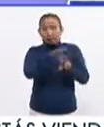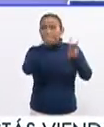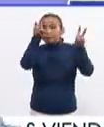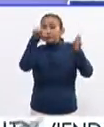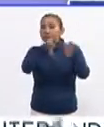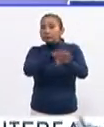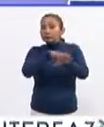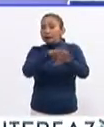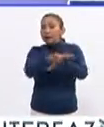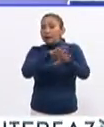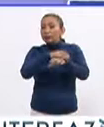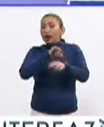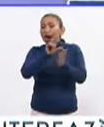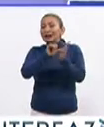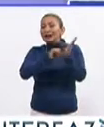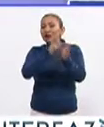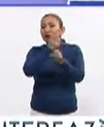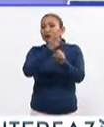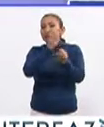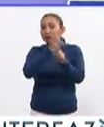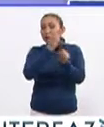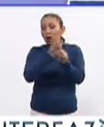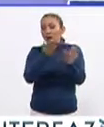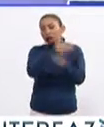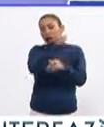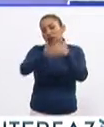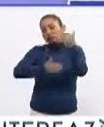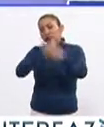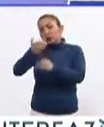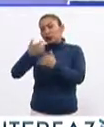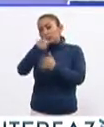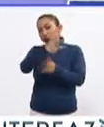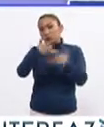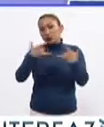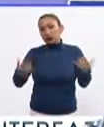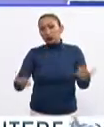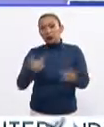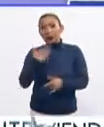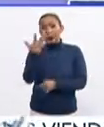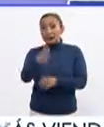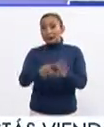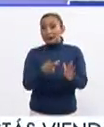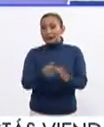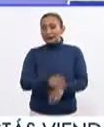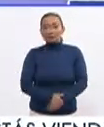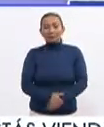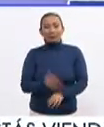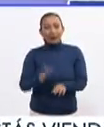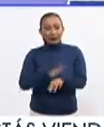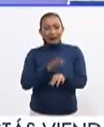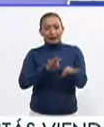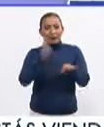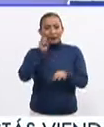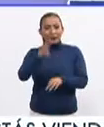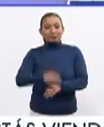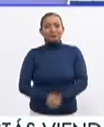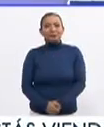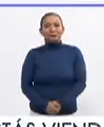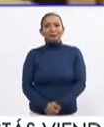las modificaciones que ha tenido el artículo 3º constitucional a lo largo de su historia. Suman 10. Perfecto, excelente trabajo, vamos a revisarlo.